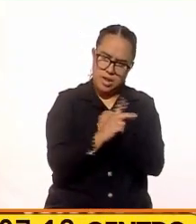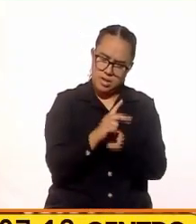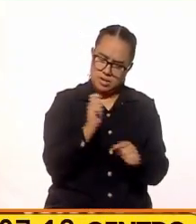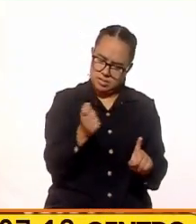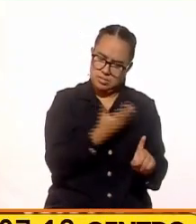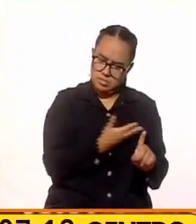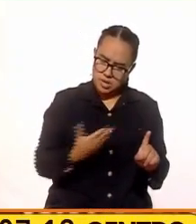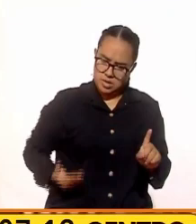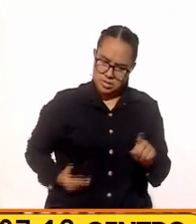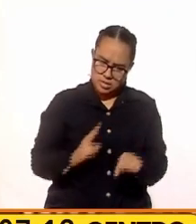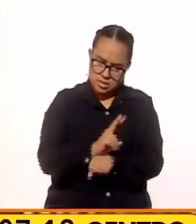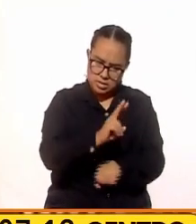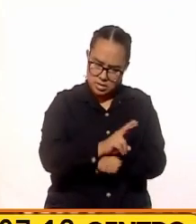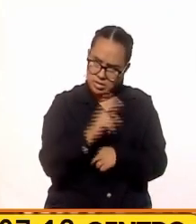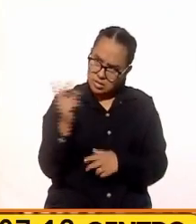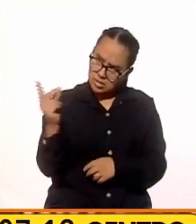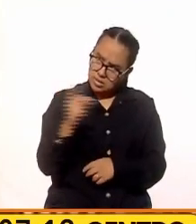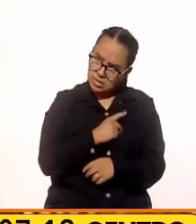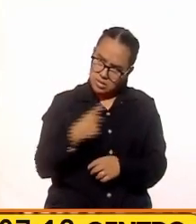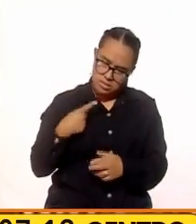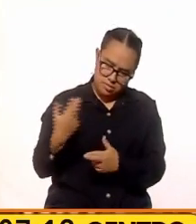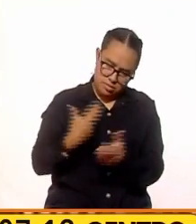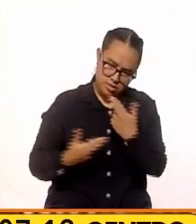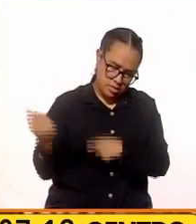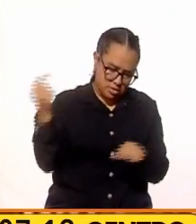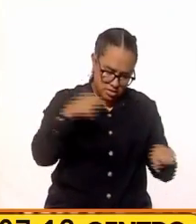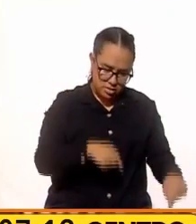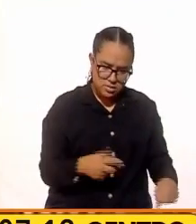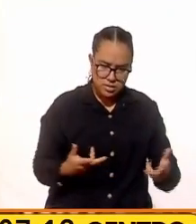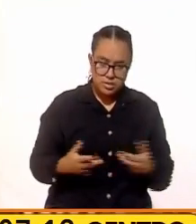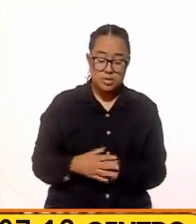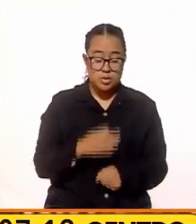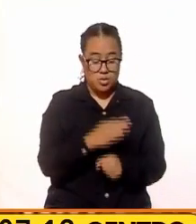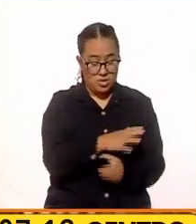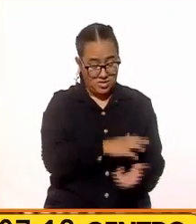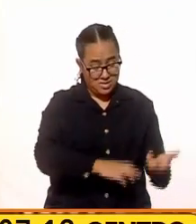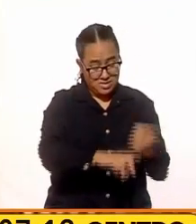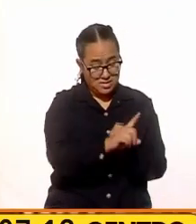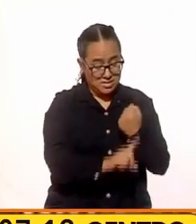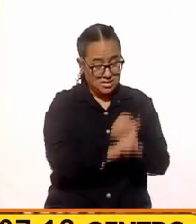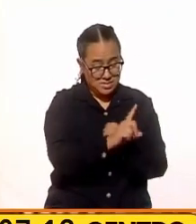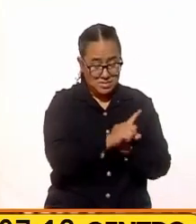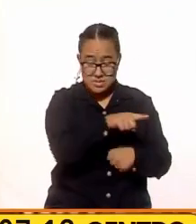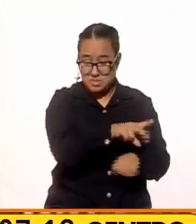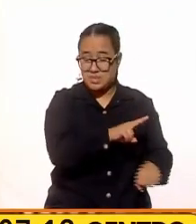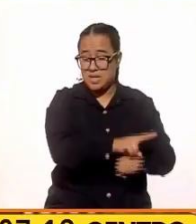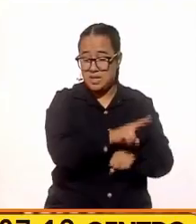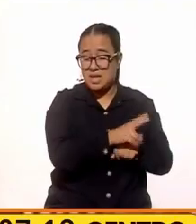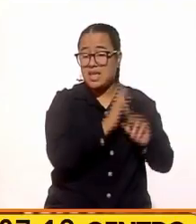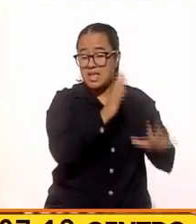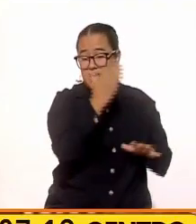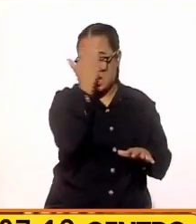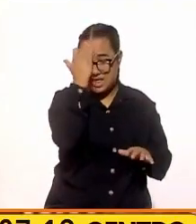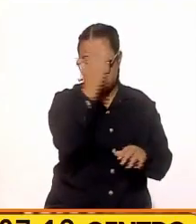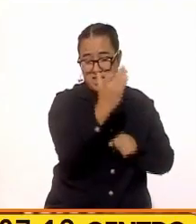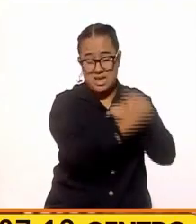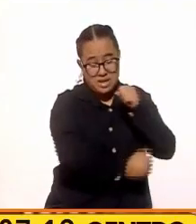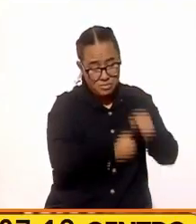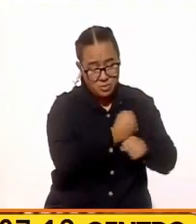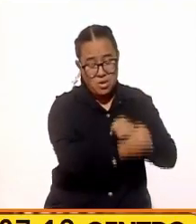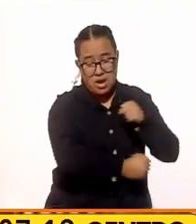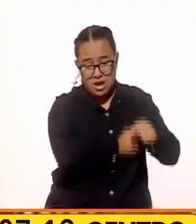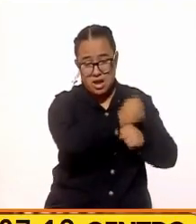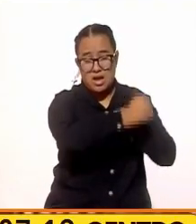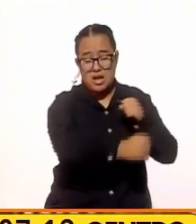presidente, a Venezuela. Esta crisis venezolana, que ya se ha alargado por muchos años, también está influida